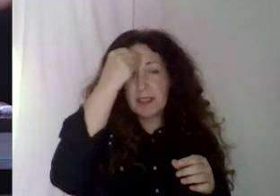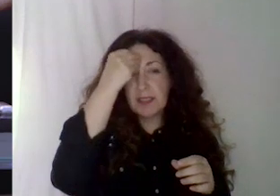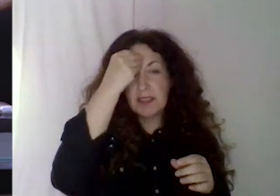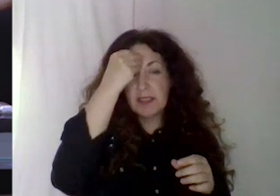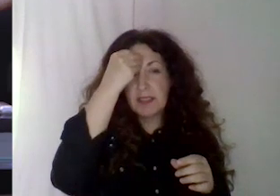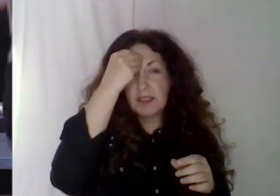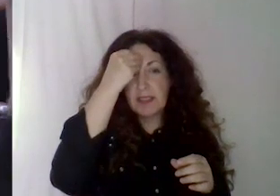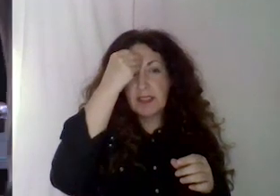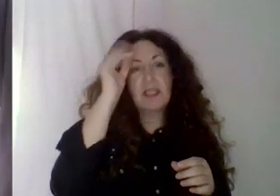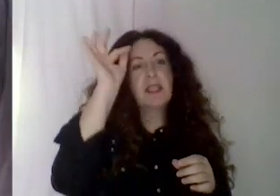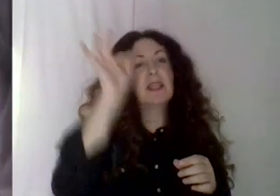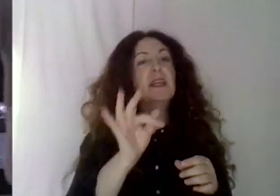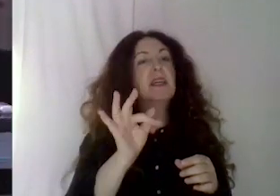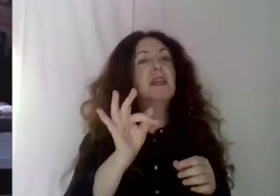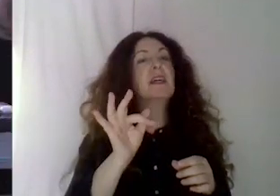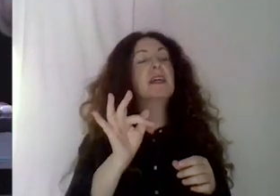Perfecto.